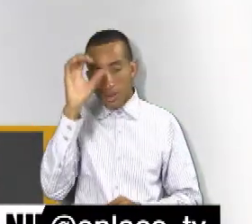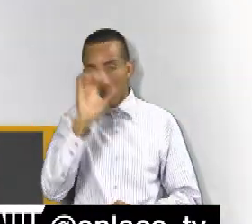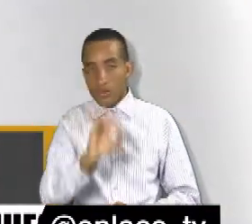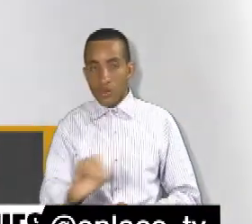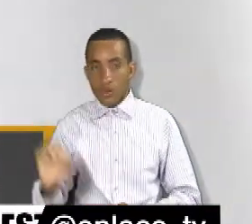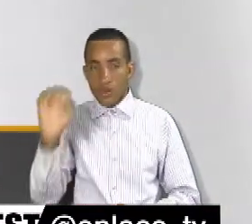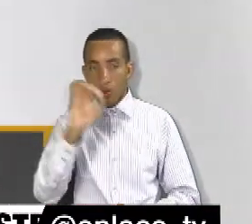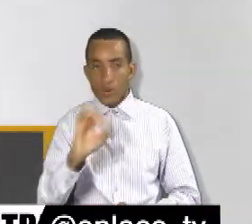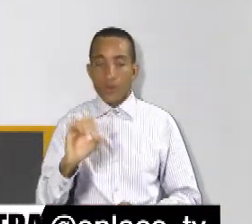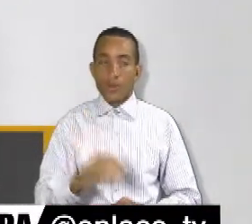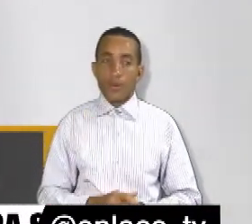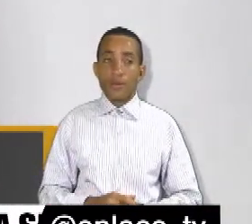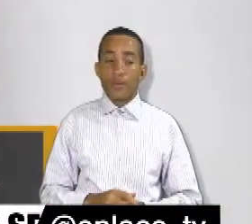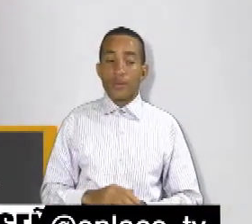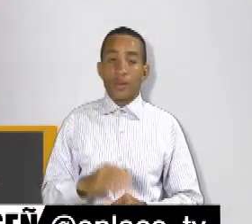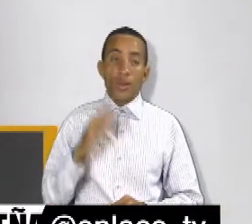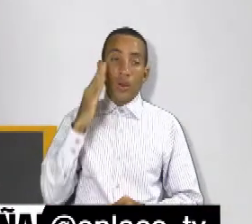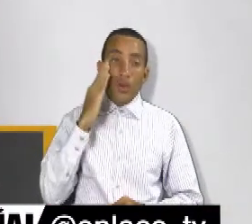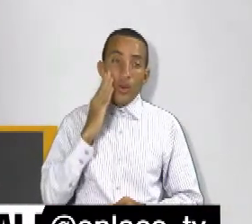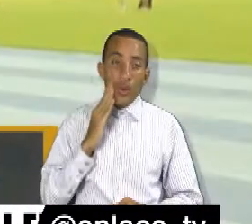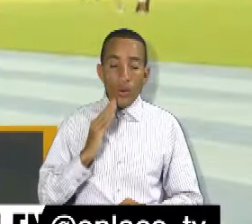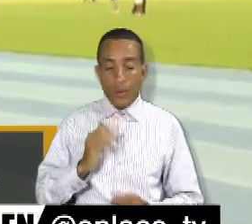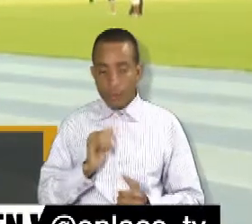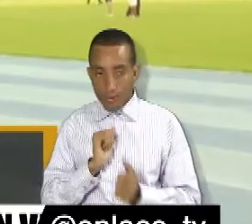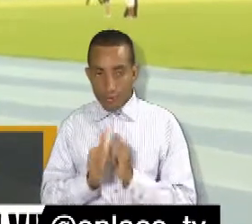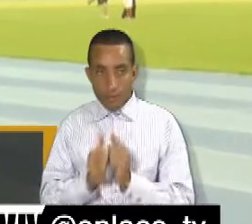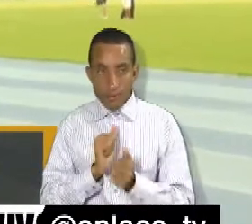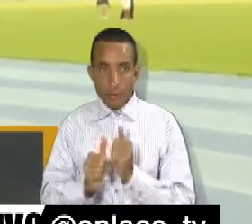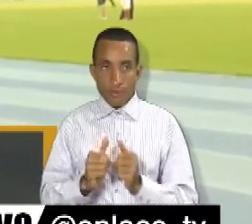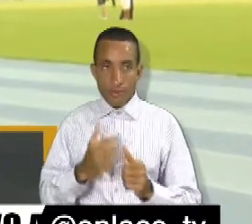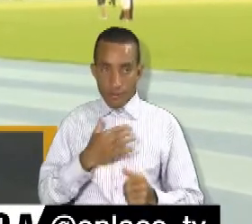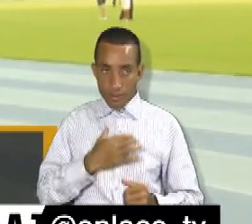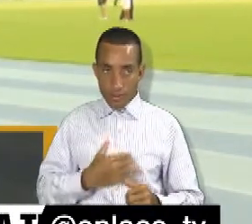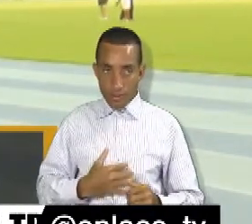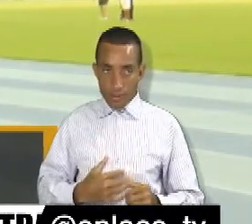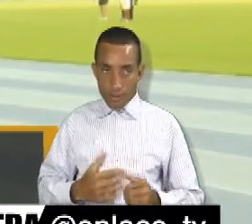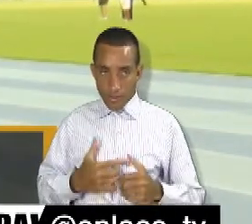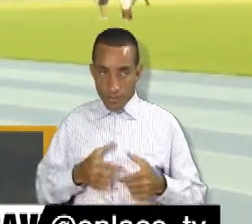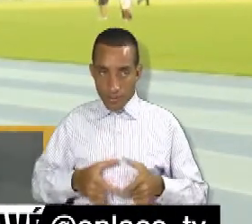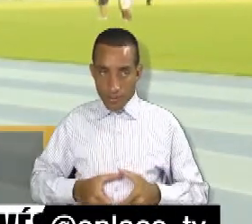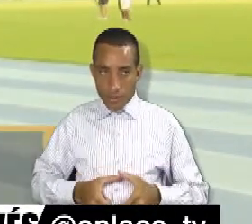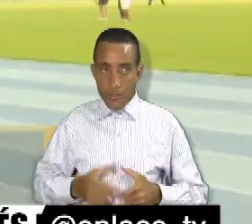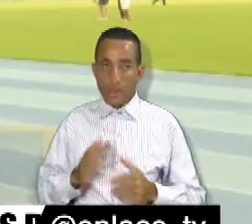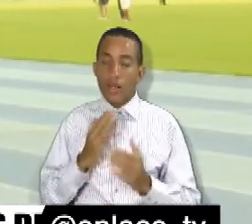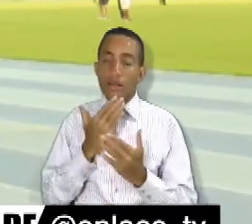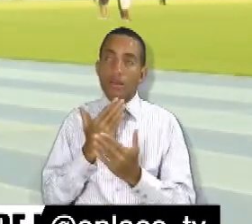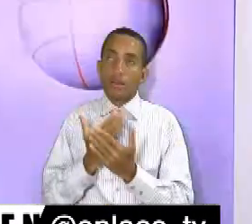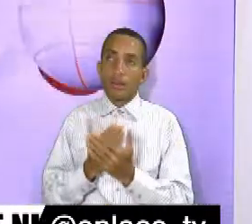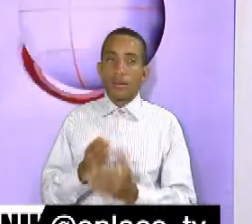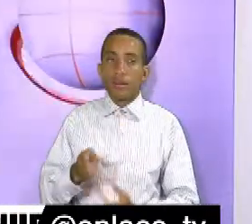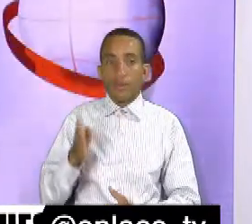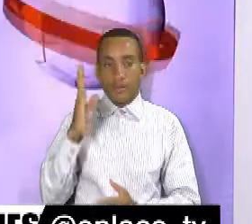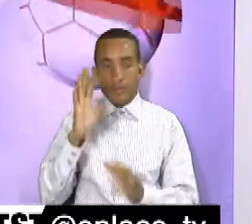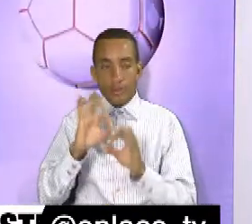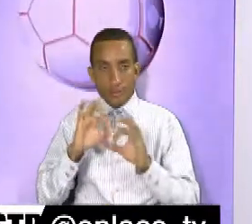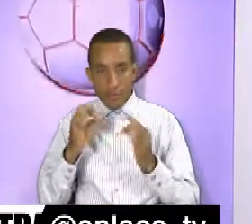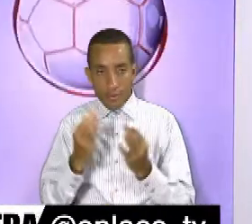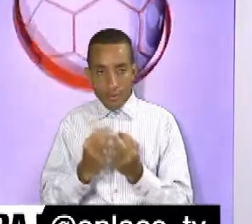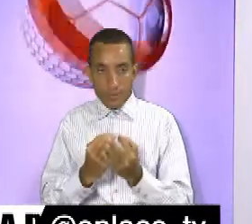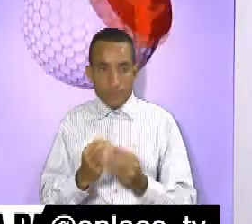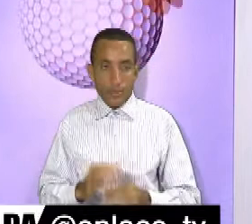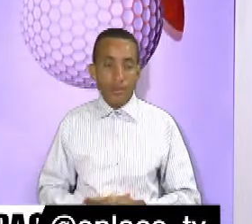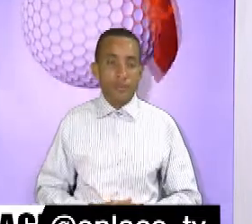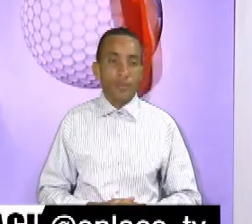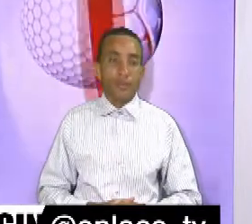orgullo, este joven deportista de la ciudad luce su medalla de bronce que dedica a sus familiares y amigos. Y